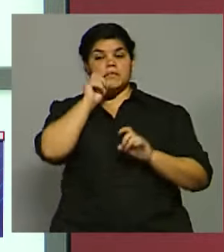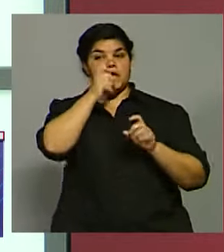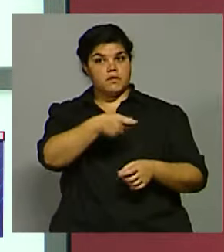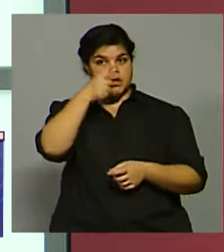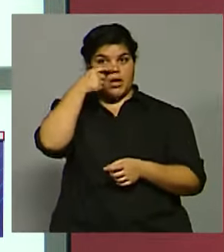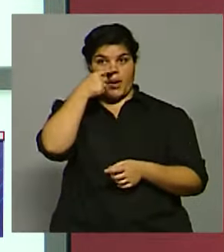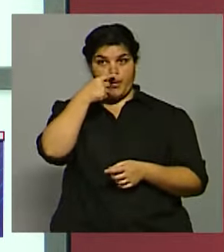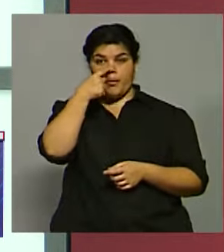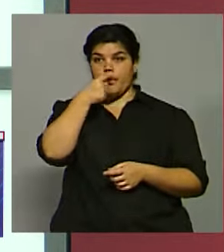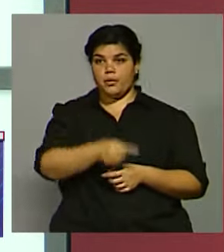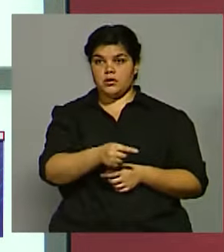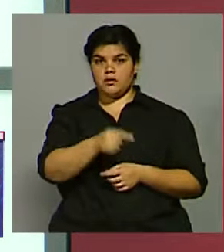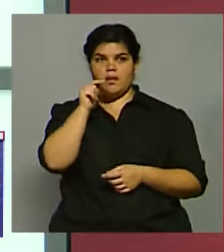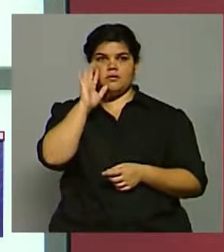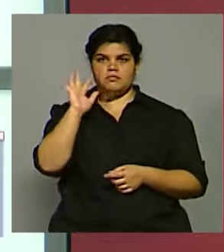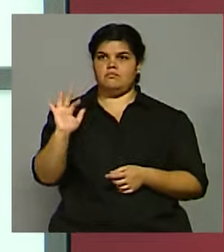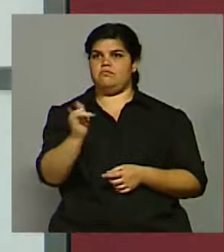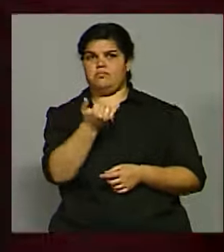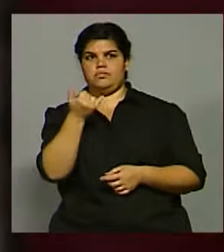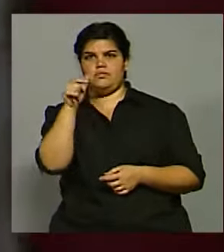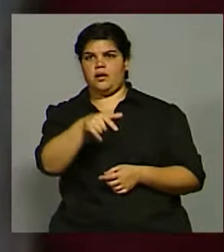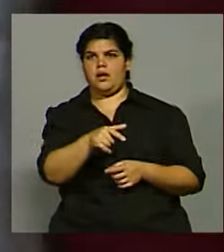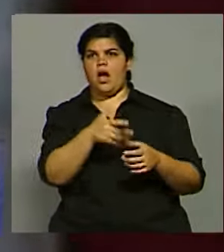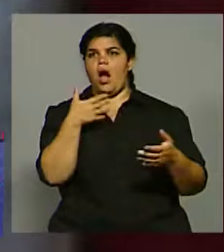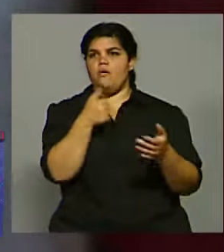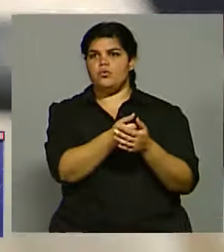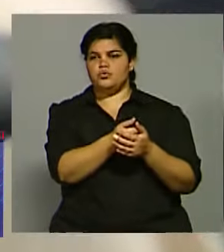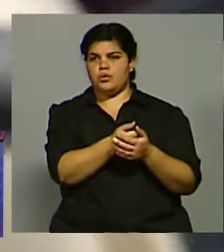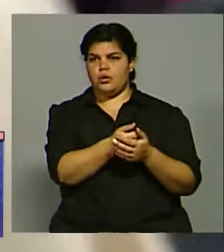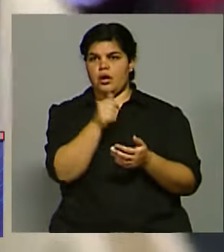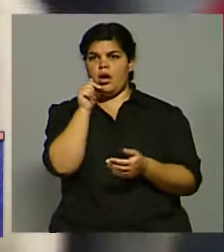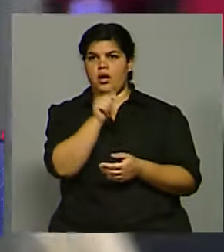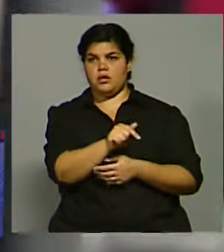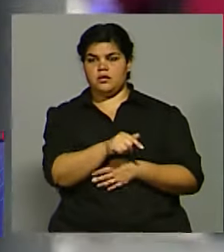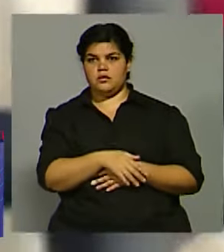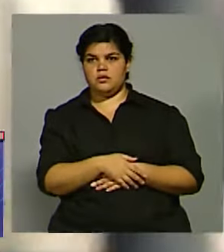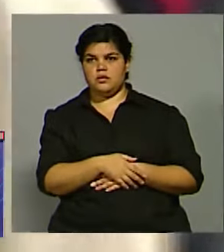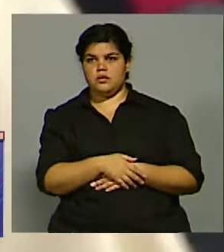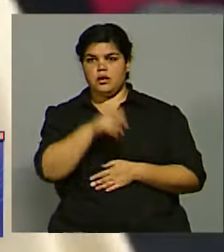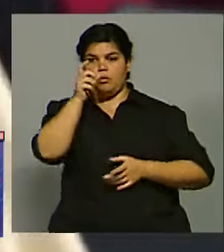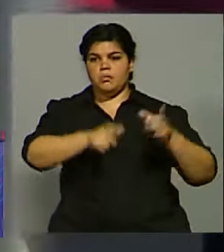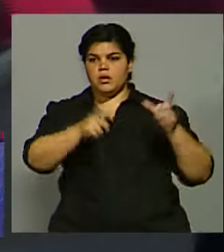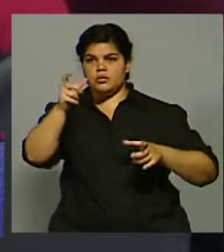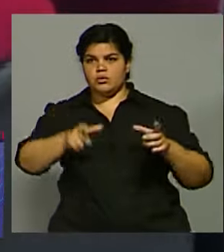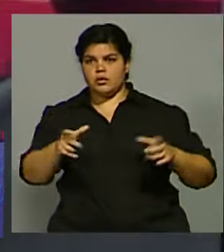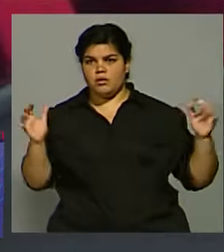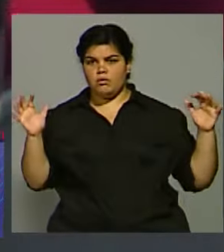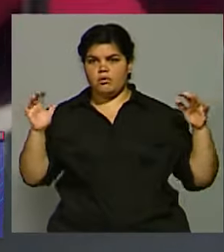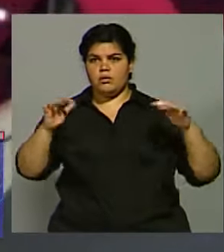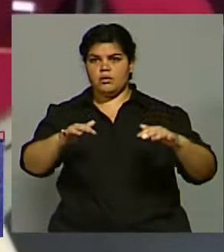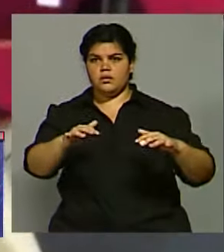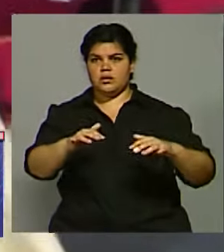vio el efecto Francisco en materia de abuso sexual, en donde hay una, digamos, las multitudes que estaban esperando no fueron tales.